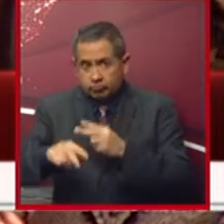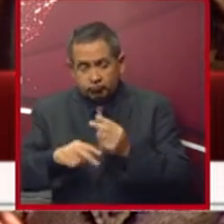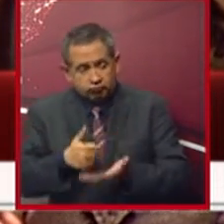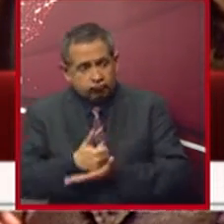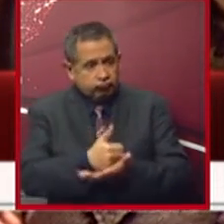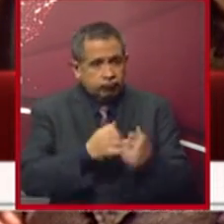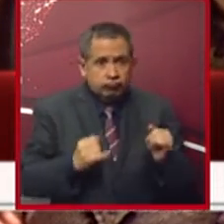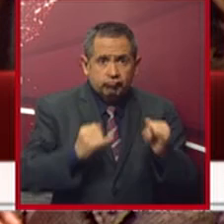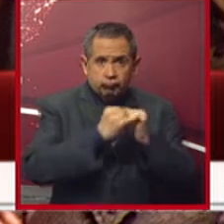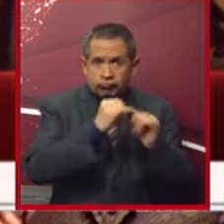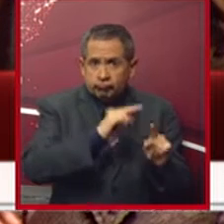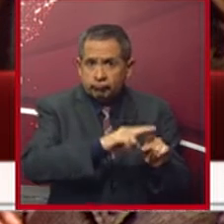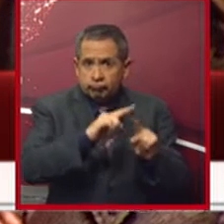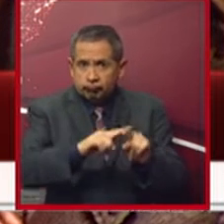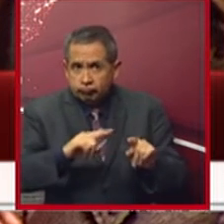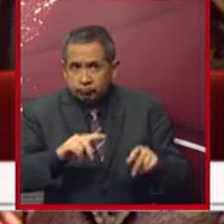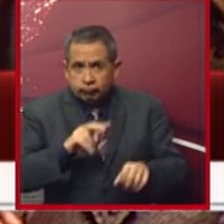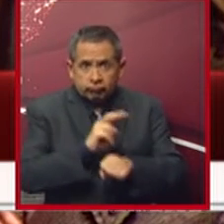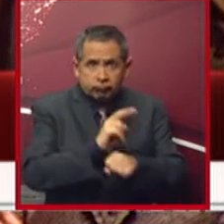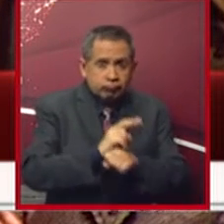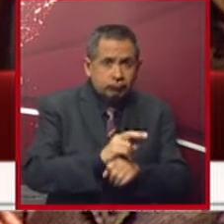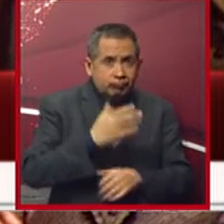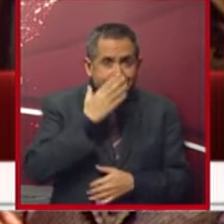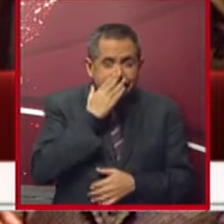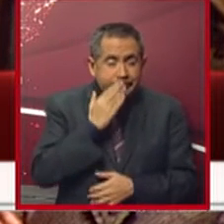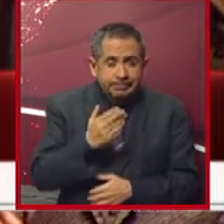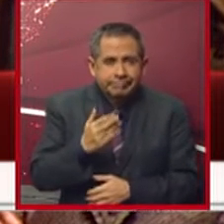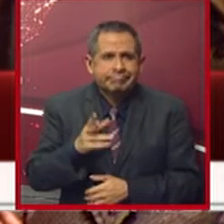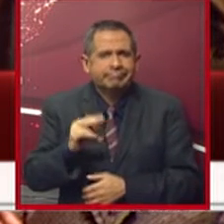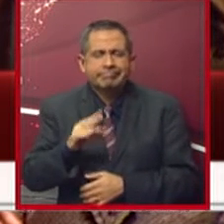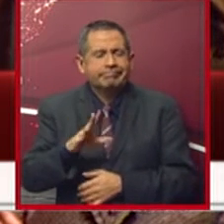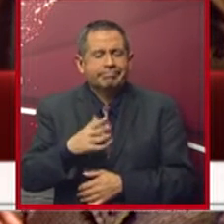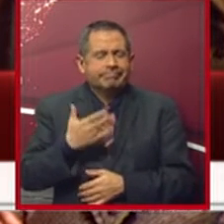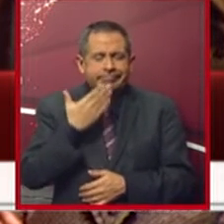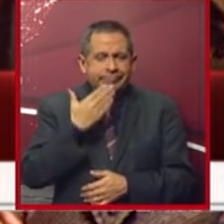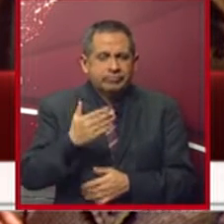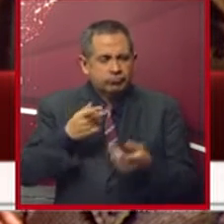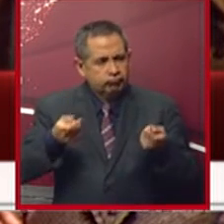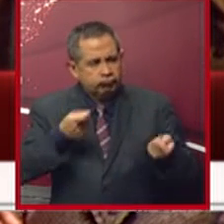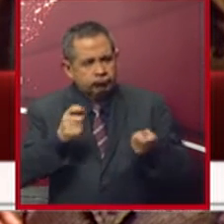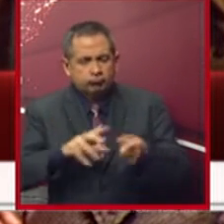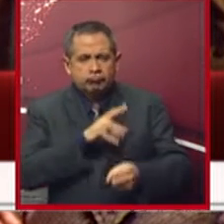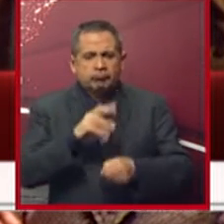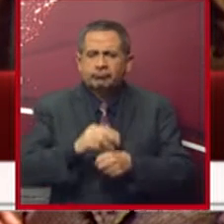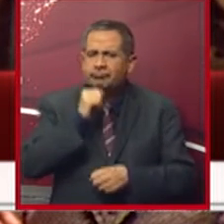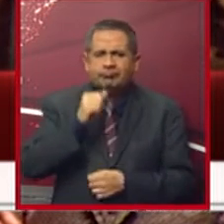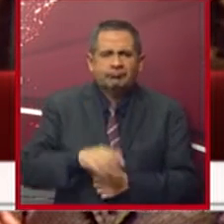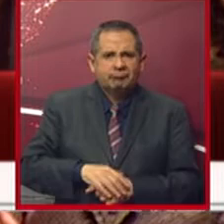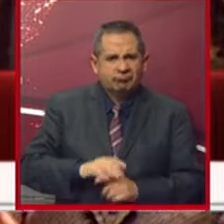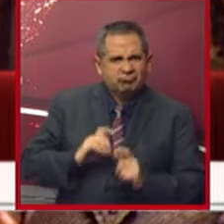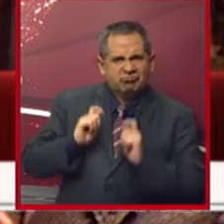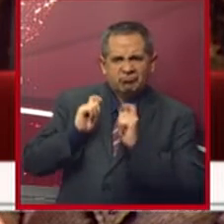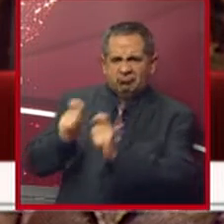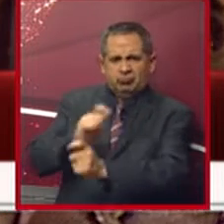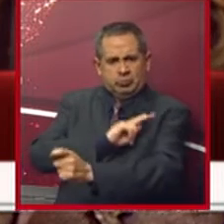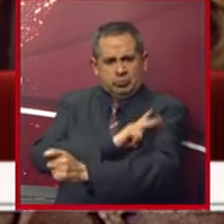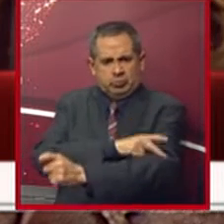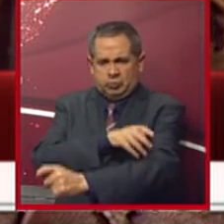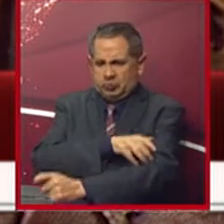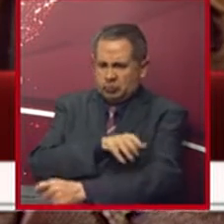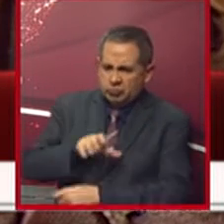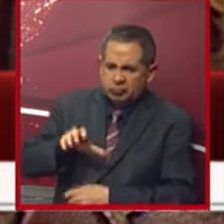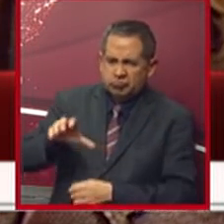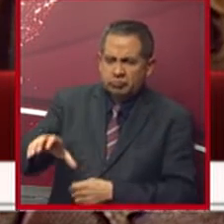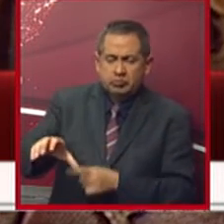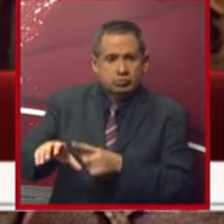las instituciones civiles, de instrumentar más controles o de crear más contrapesos, le entrega tanto poder a un actor